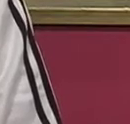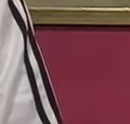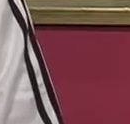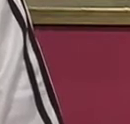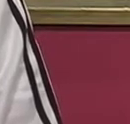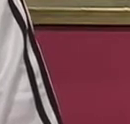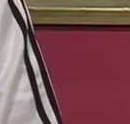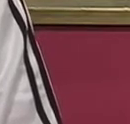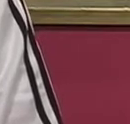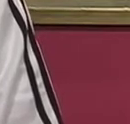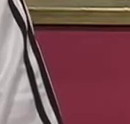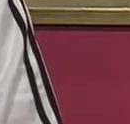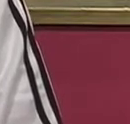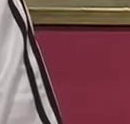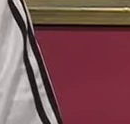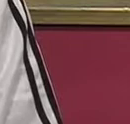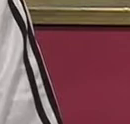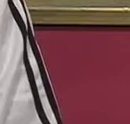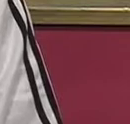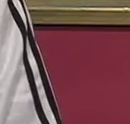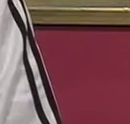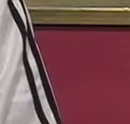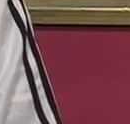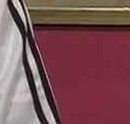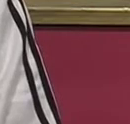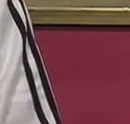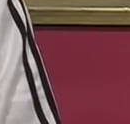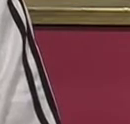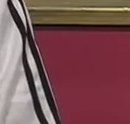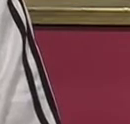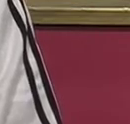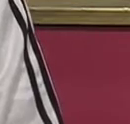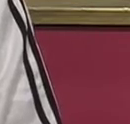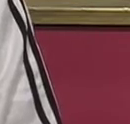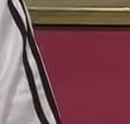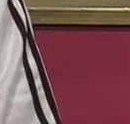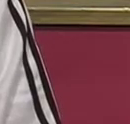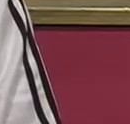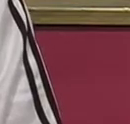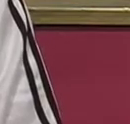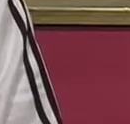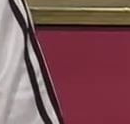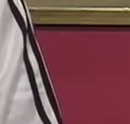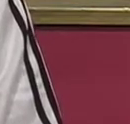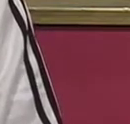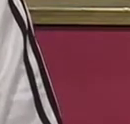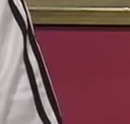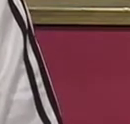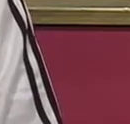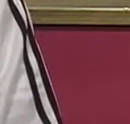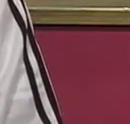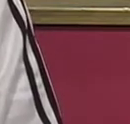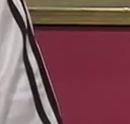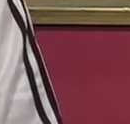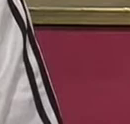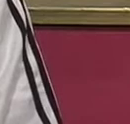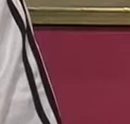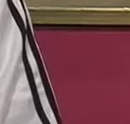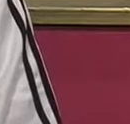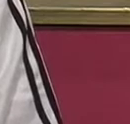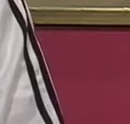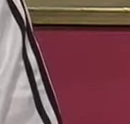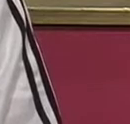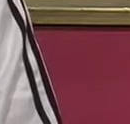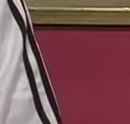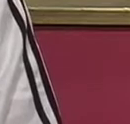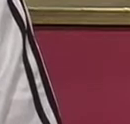el señor es reconocer que el señor es el único digno de recibir gloria de recibir honra y de recibir la alabanza el señor tenerlos como señor en nuestr